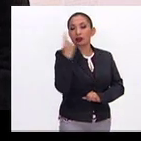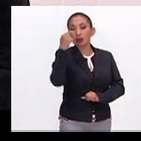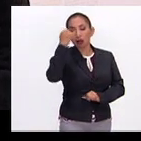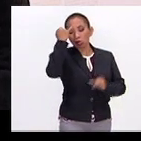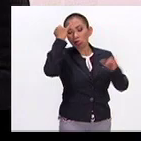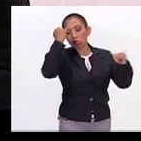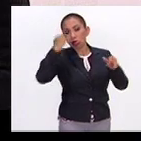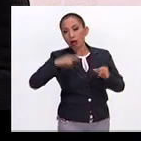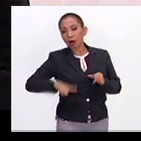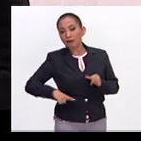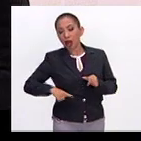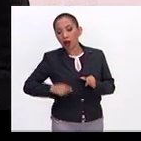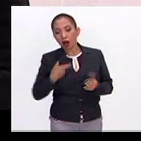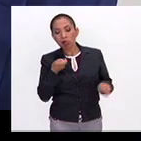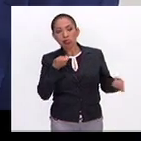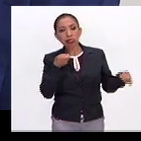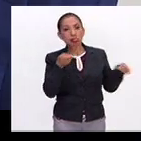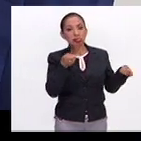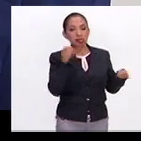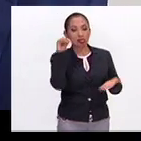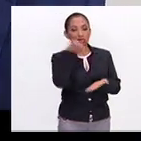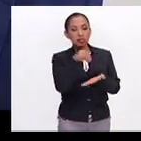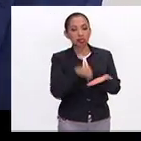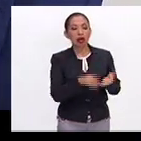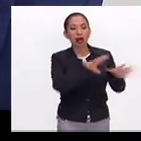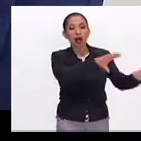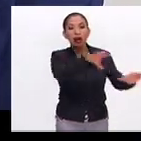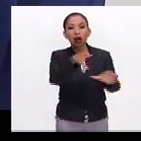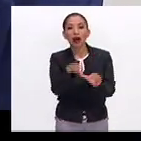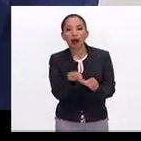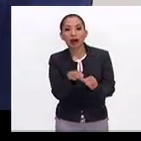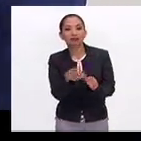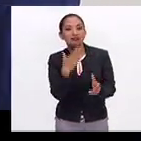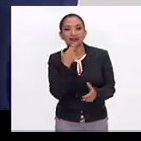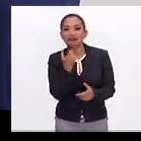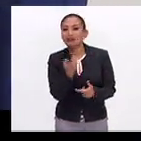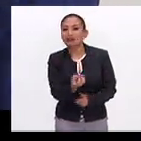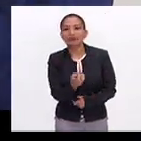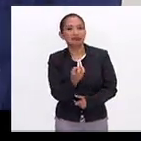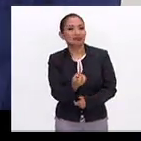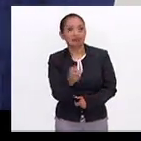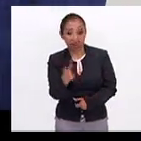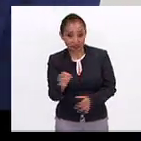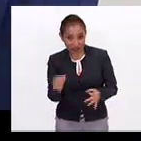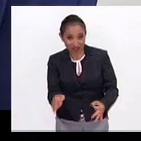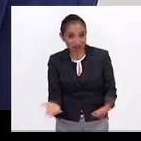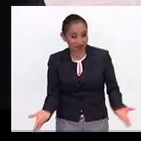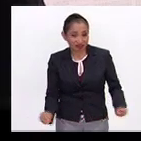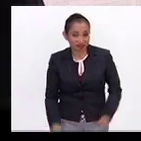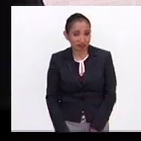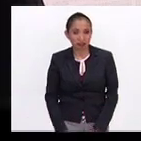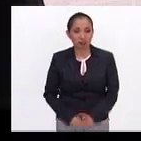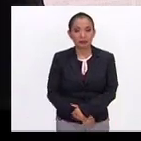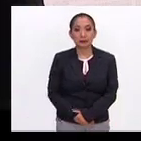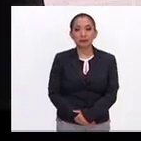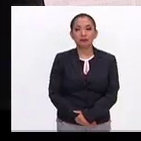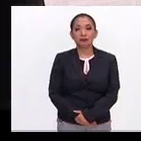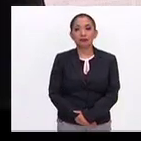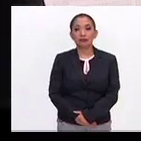Así no funciona tan bien en realidad. ¿Está leyendo actualmente algún poeta?